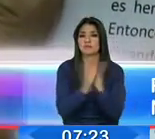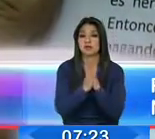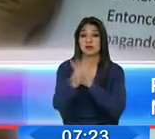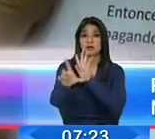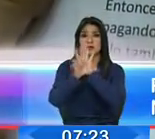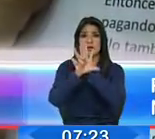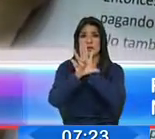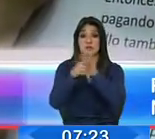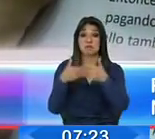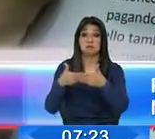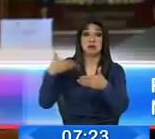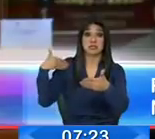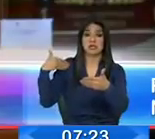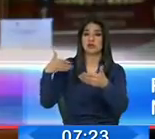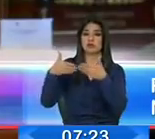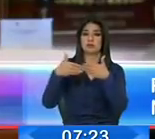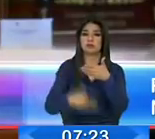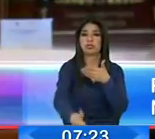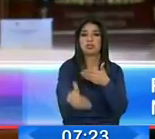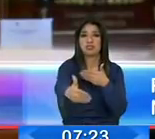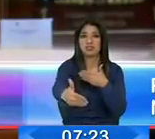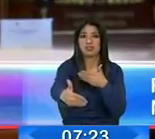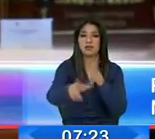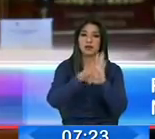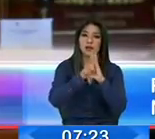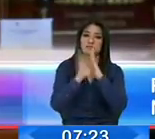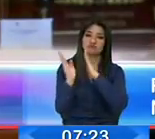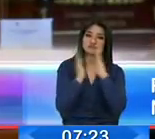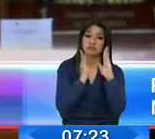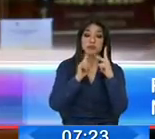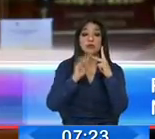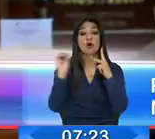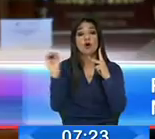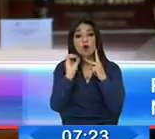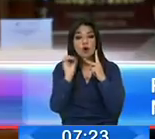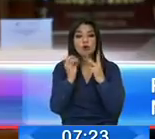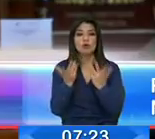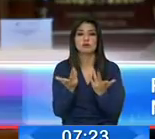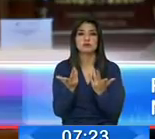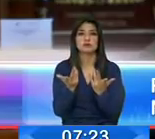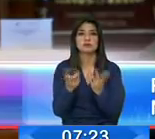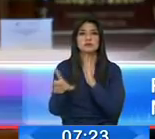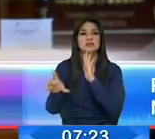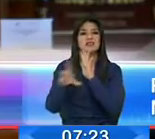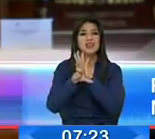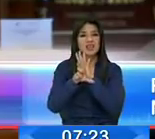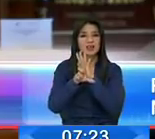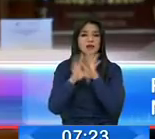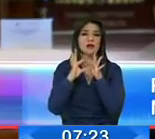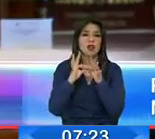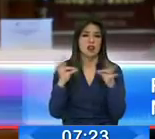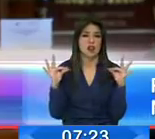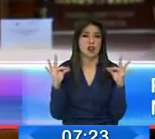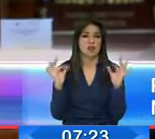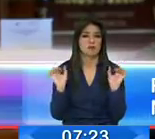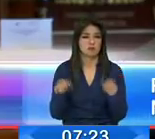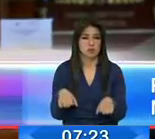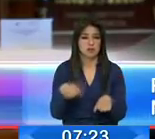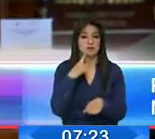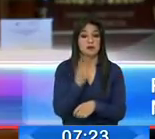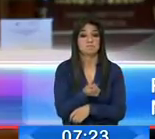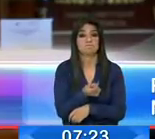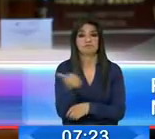es retroactiva. Por una transitoria o por una ley interpretativa para